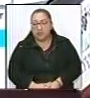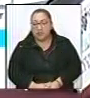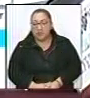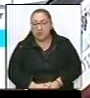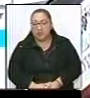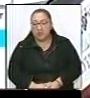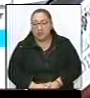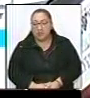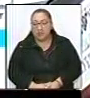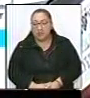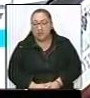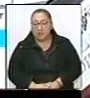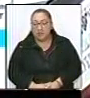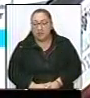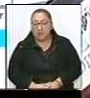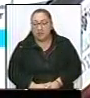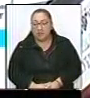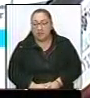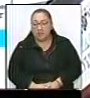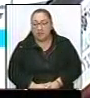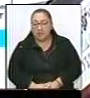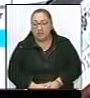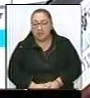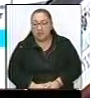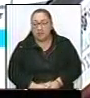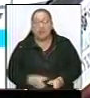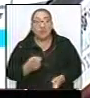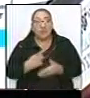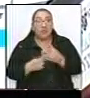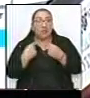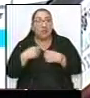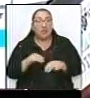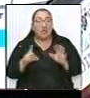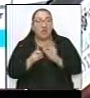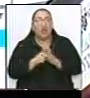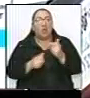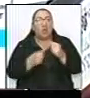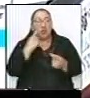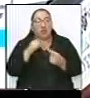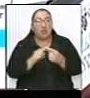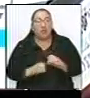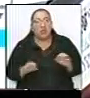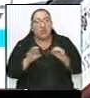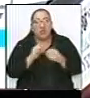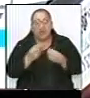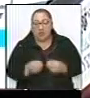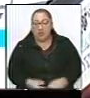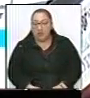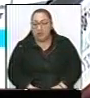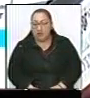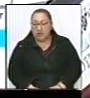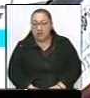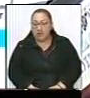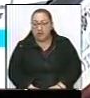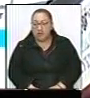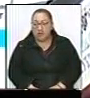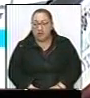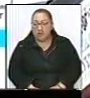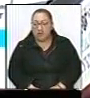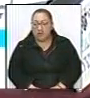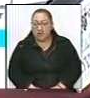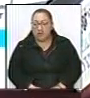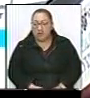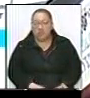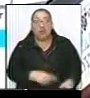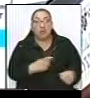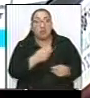perder atribuciones, y sobre todo, en el caso de las leyes observadas, ¿cuáles son las leyes más observadas? Las que pasan por el MEF. O